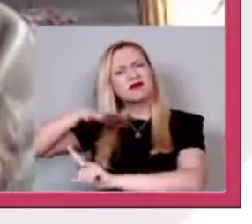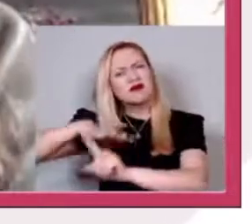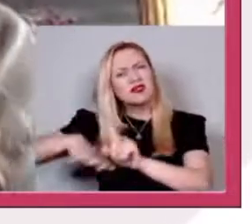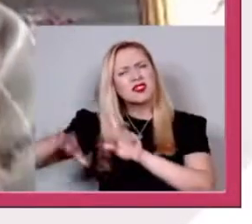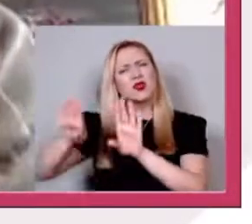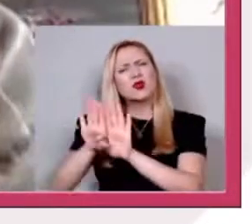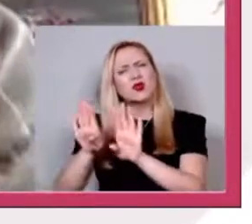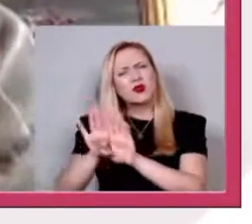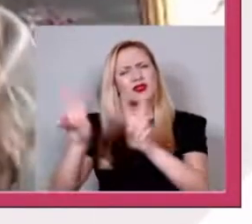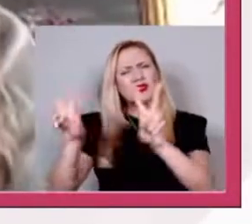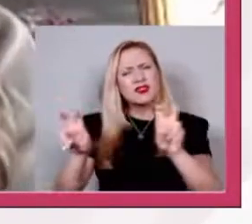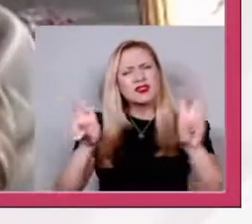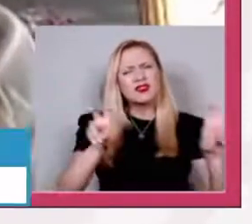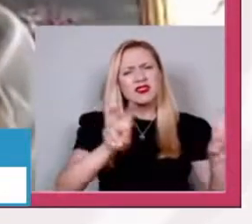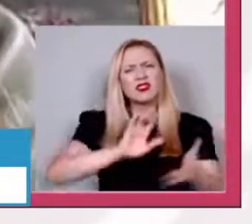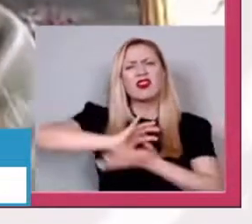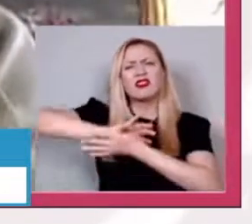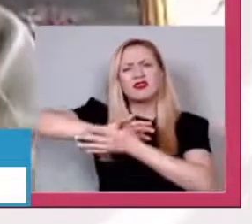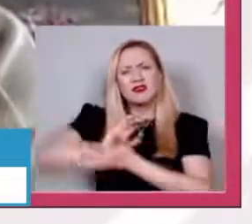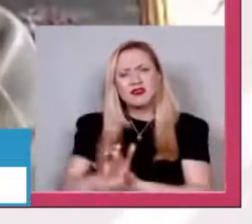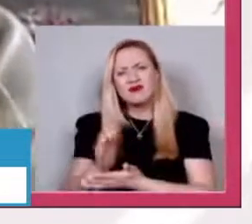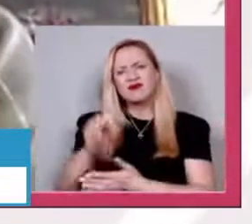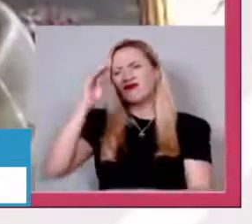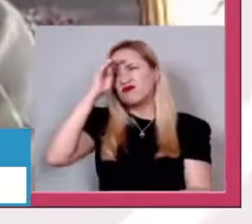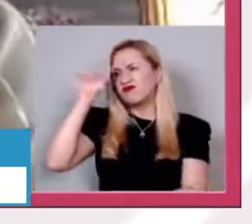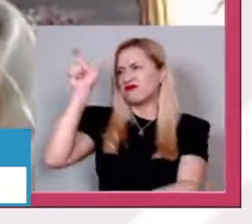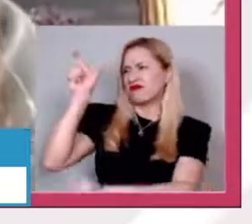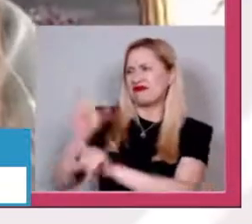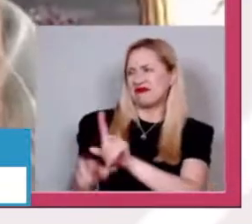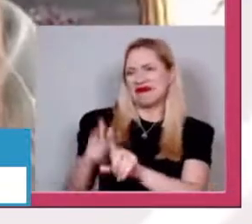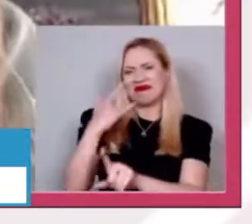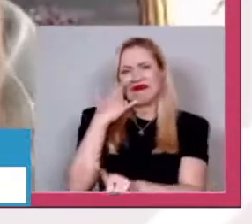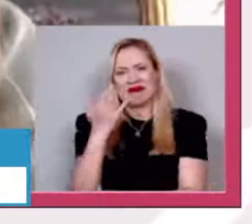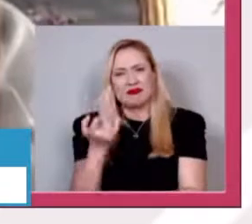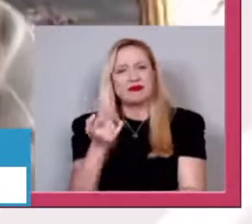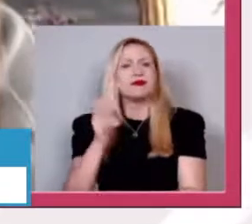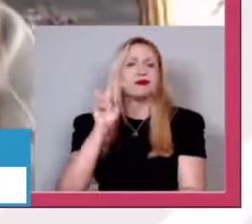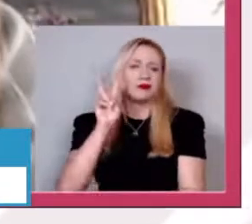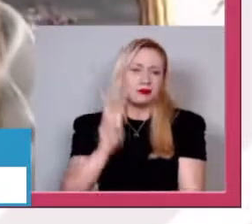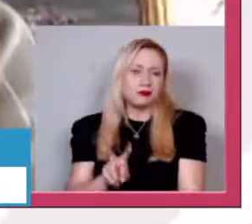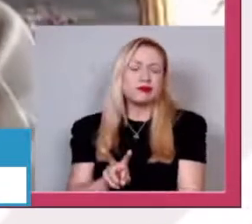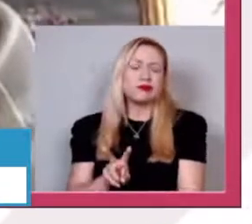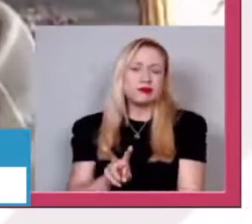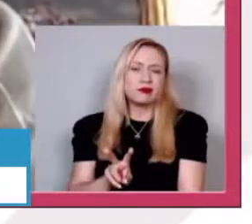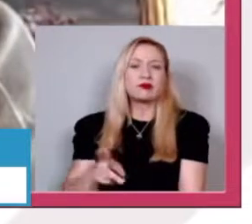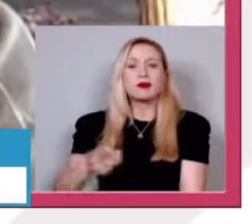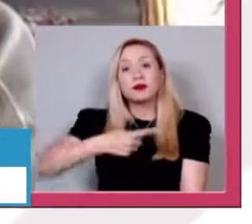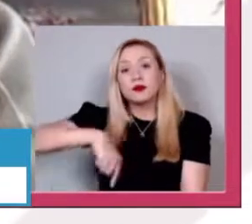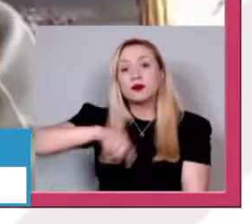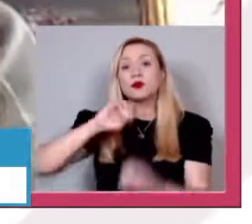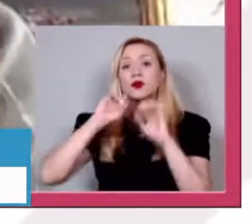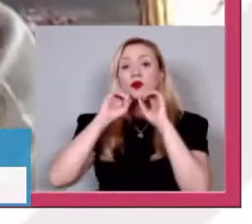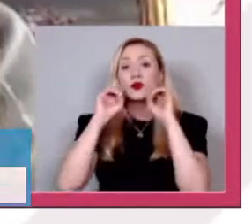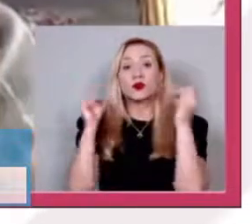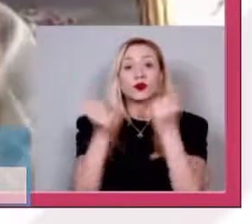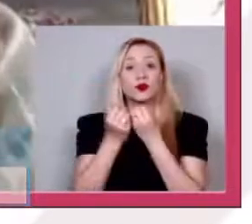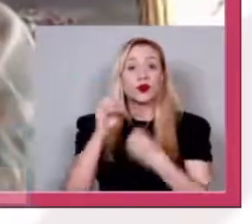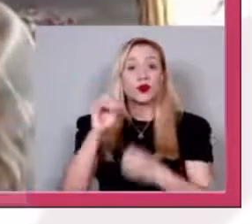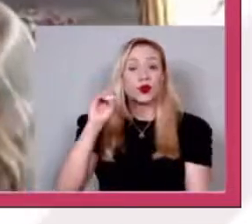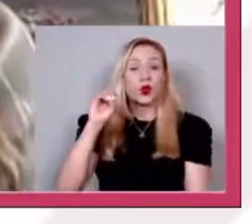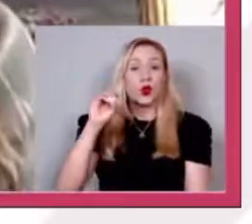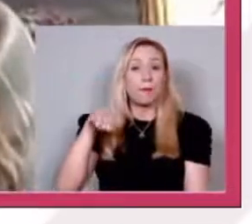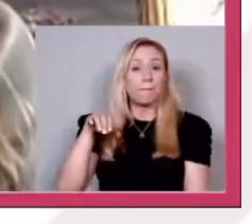discriminación, los prejuicios que existen en su contra y estábamos hablando sobre la intención de la Organización Mundial de la Salud de, como